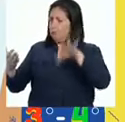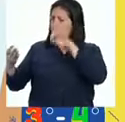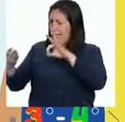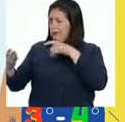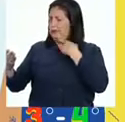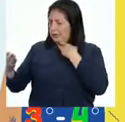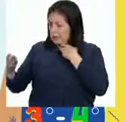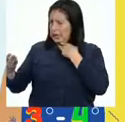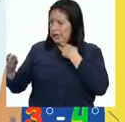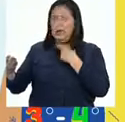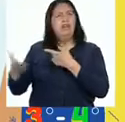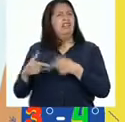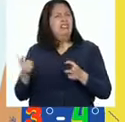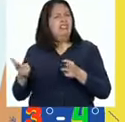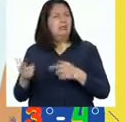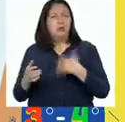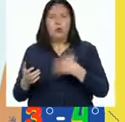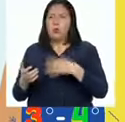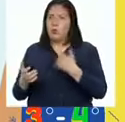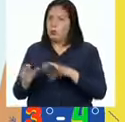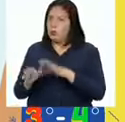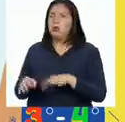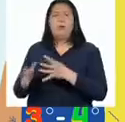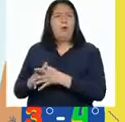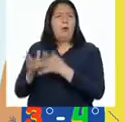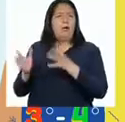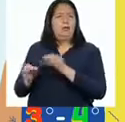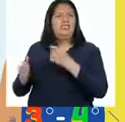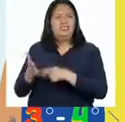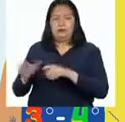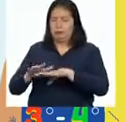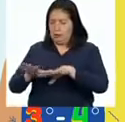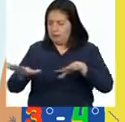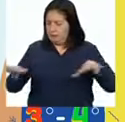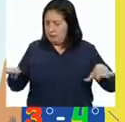que tienes. Es un tesoro y se llama el